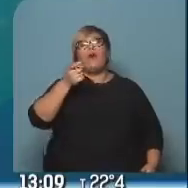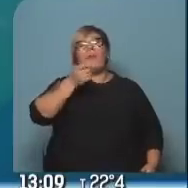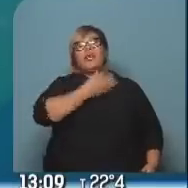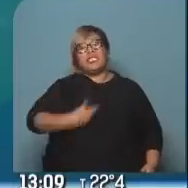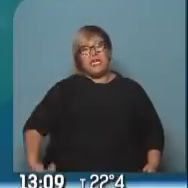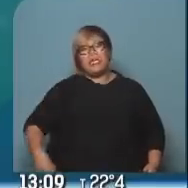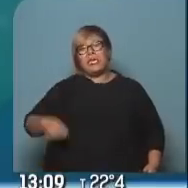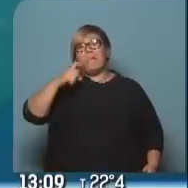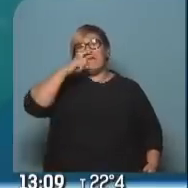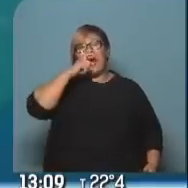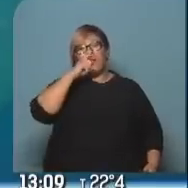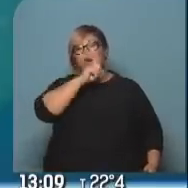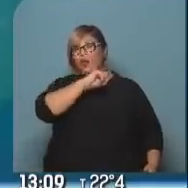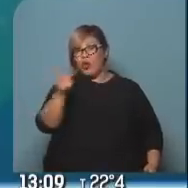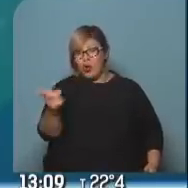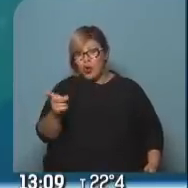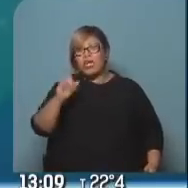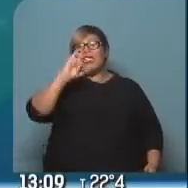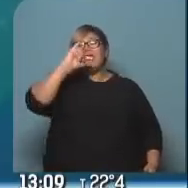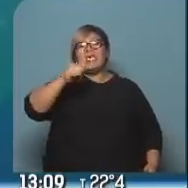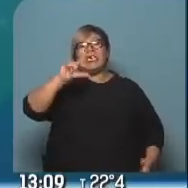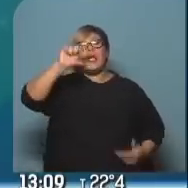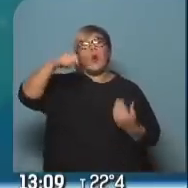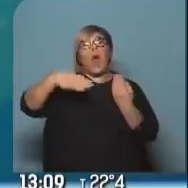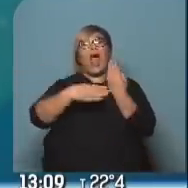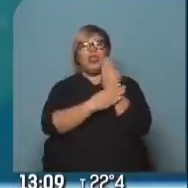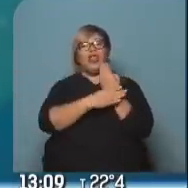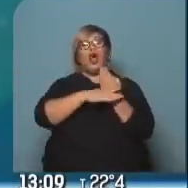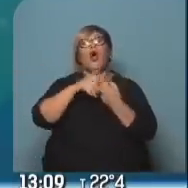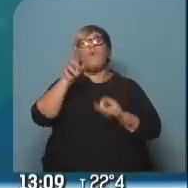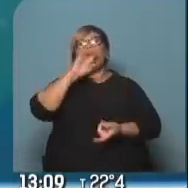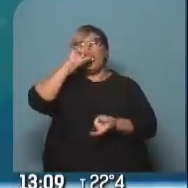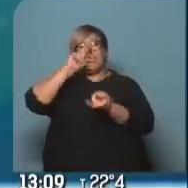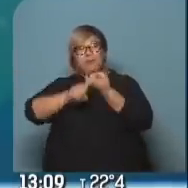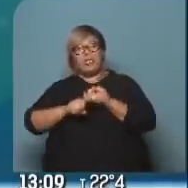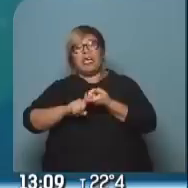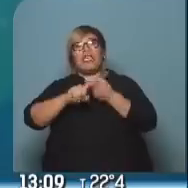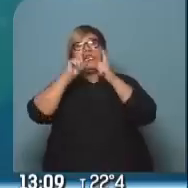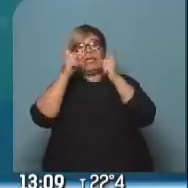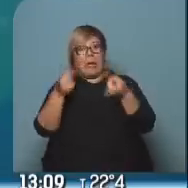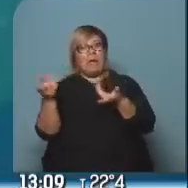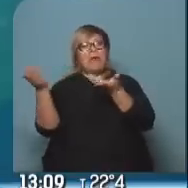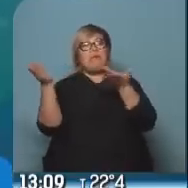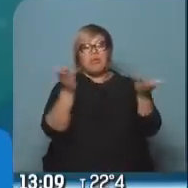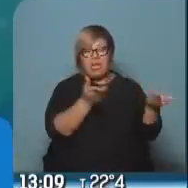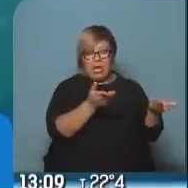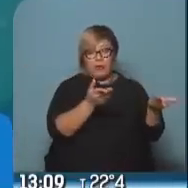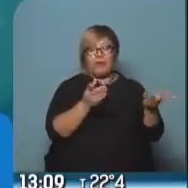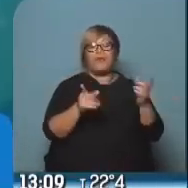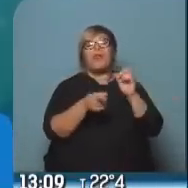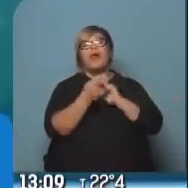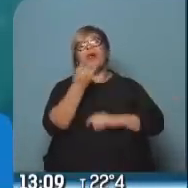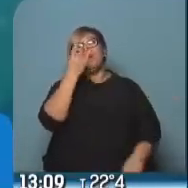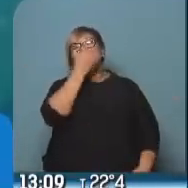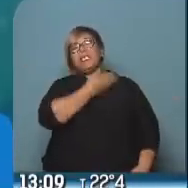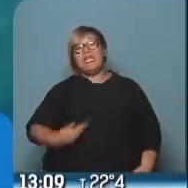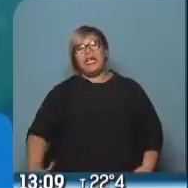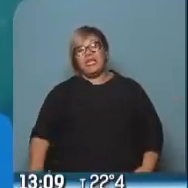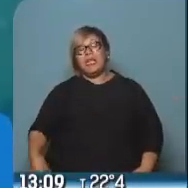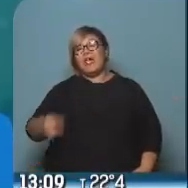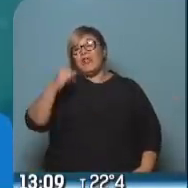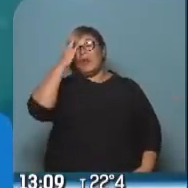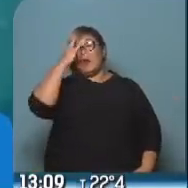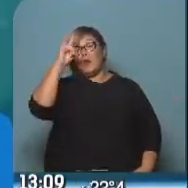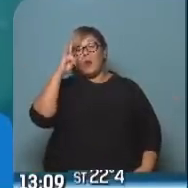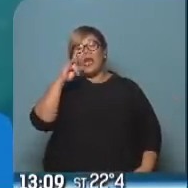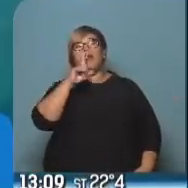representación del presidente de la Asamblea Nacional y no irá Tabaré Vázquez, porque discrepa con la creación del ProSur.